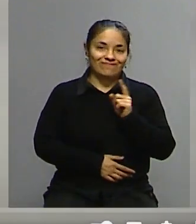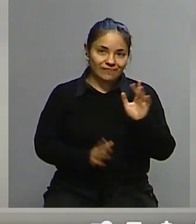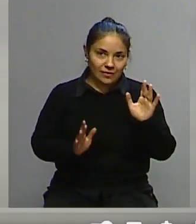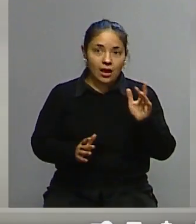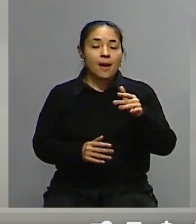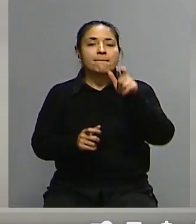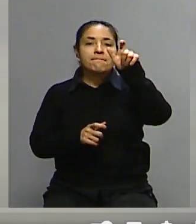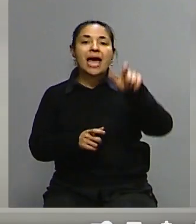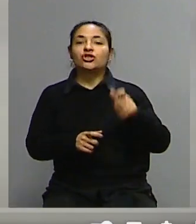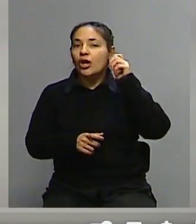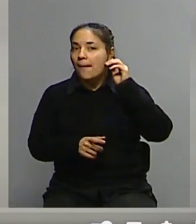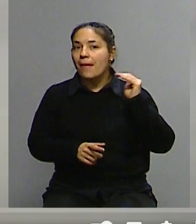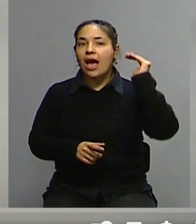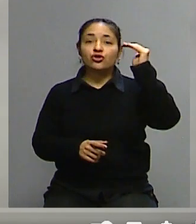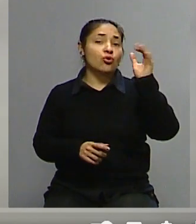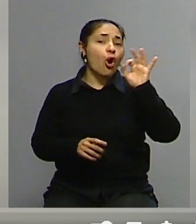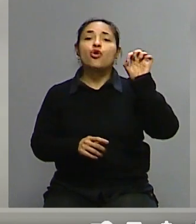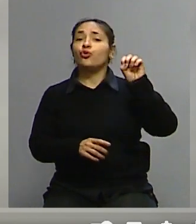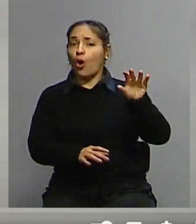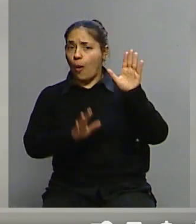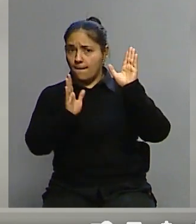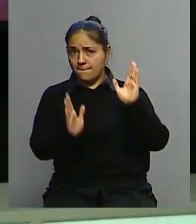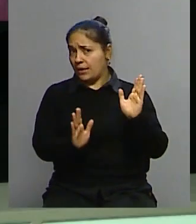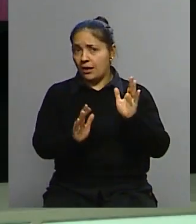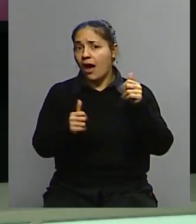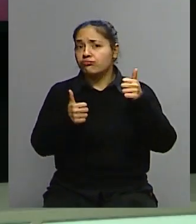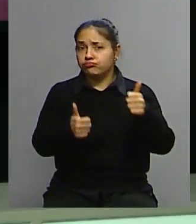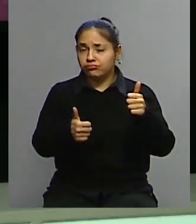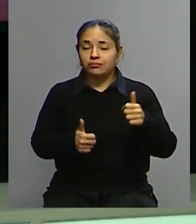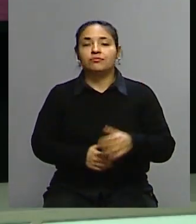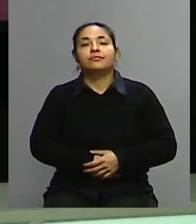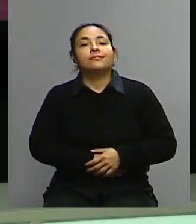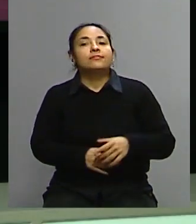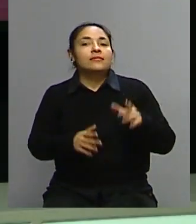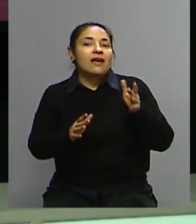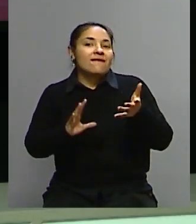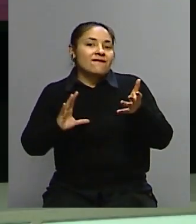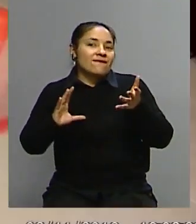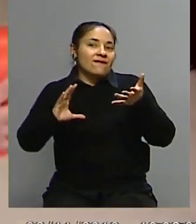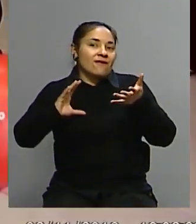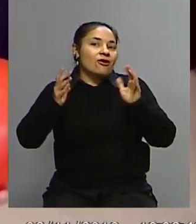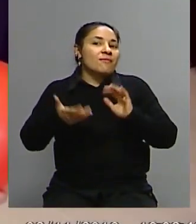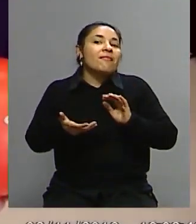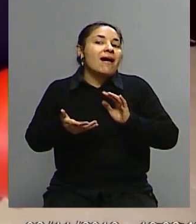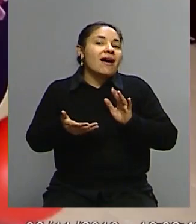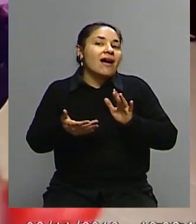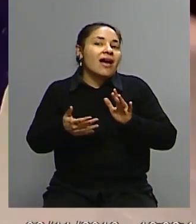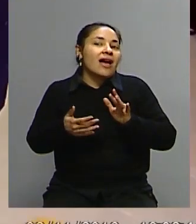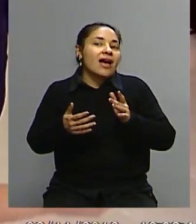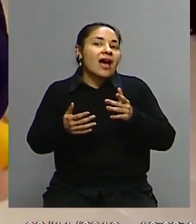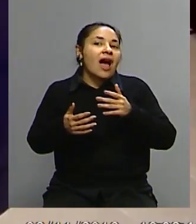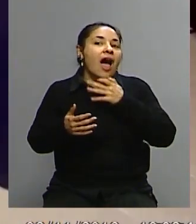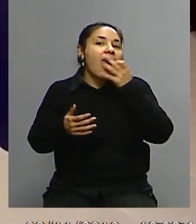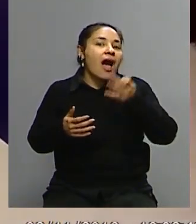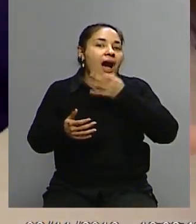con el nombre, está bien, digamos, es lo correcto. Y esto, de todos modos, es un lenguaje que